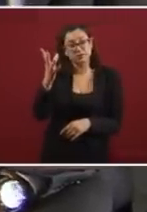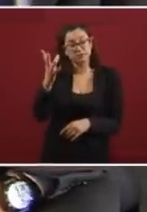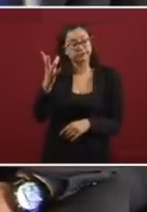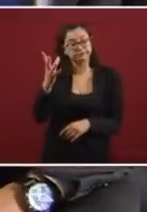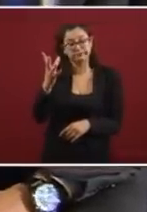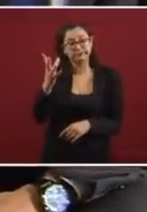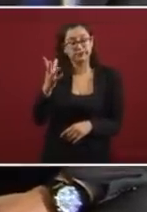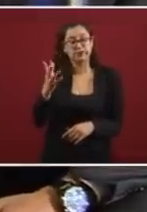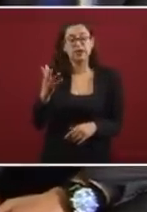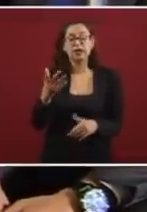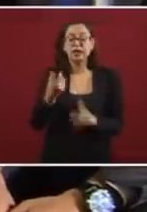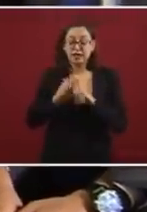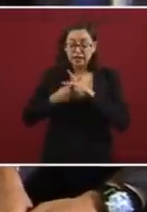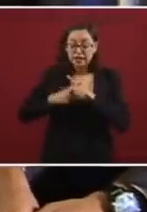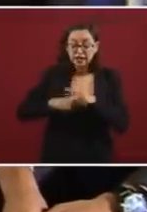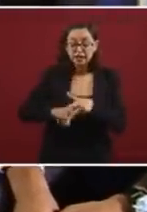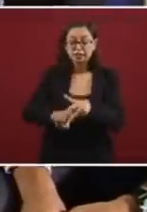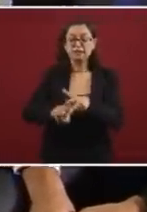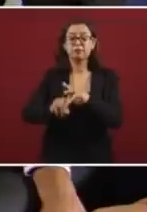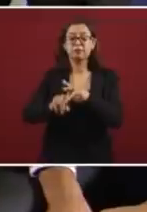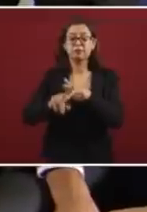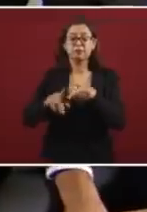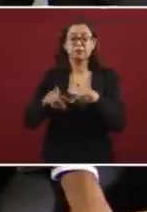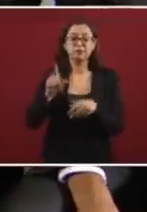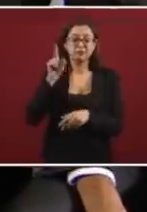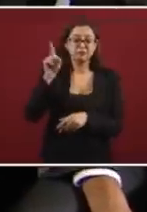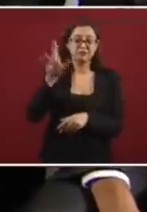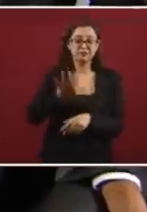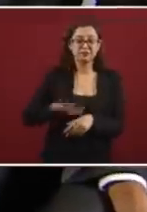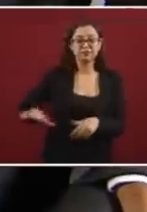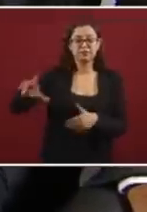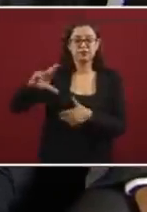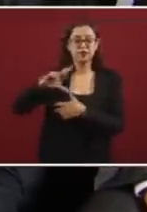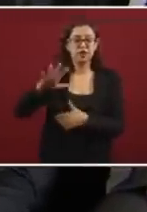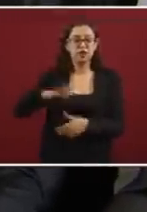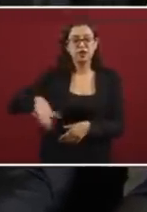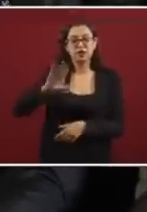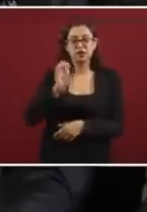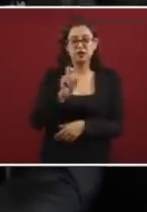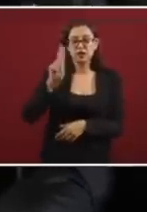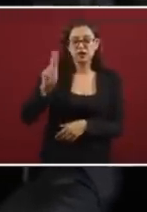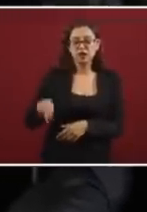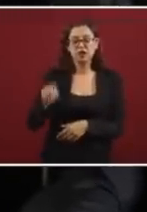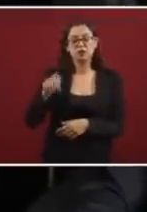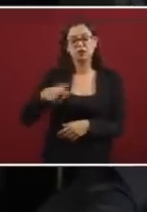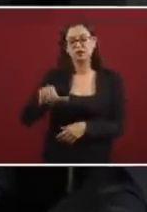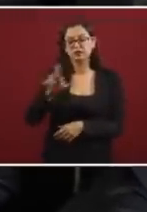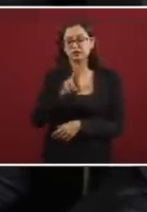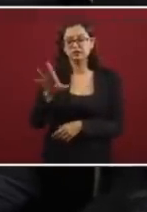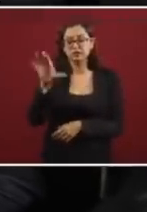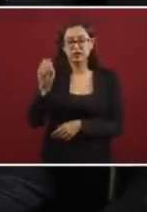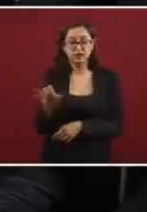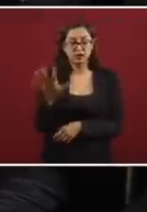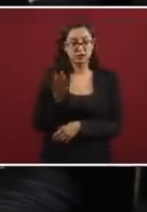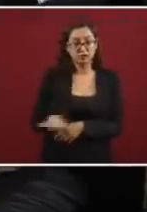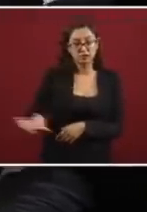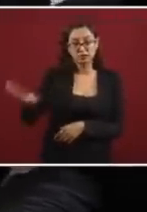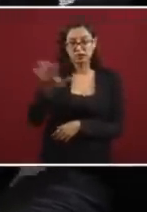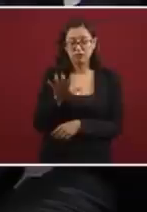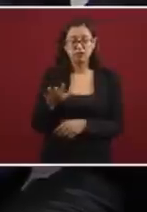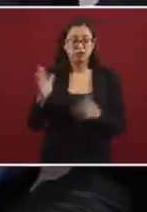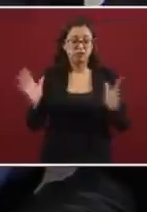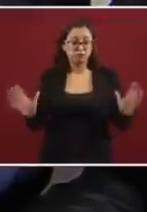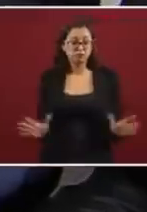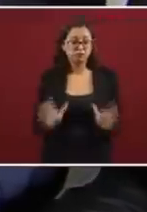el auge el caribe en cancún en quintana roo pues esa